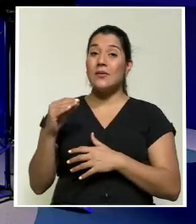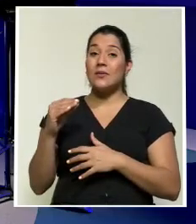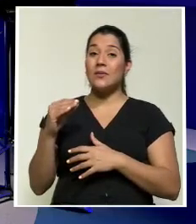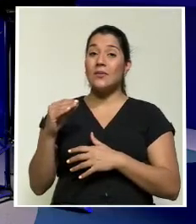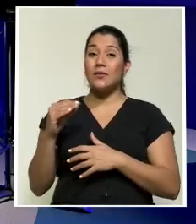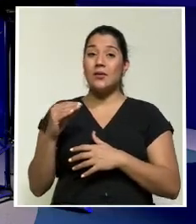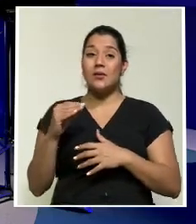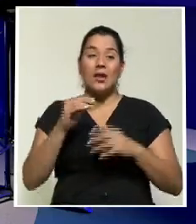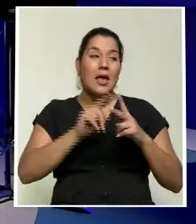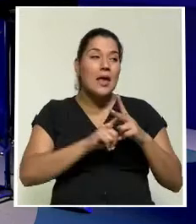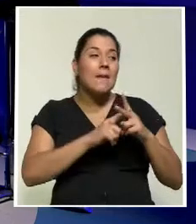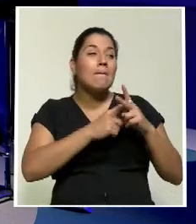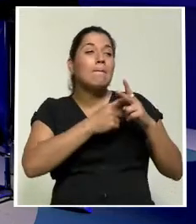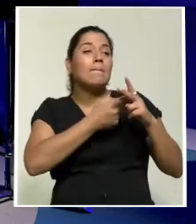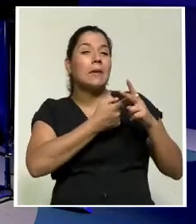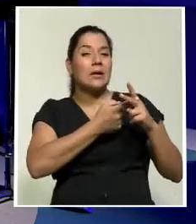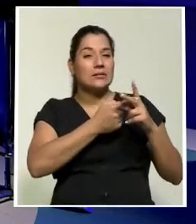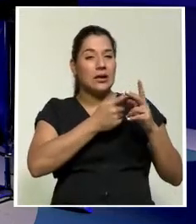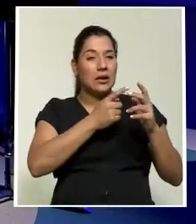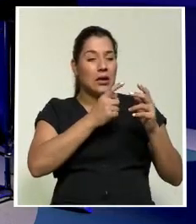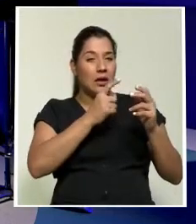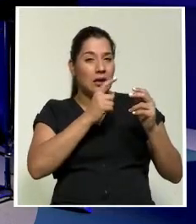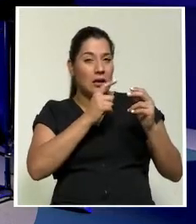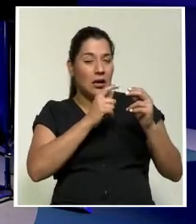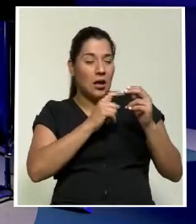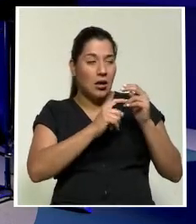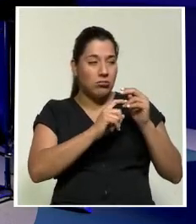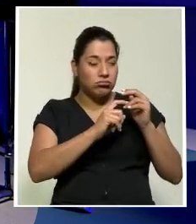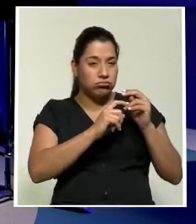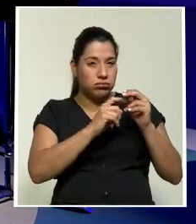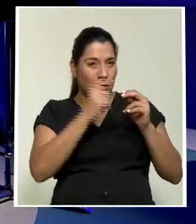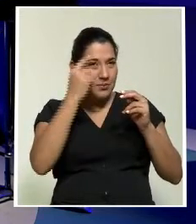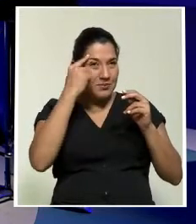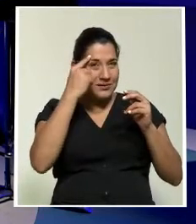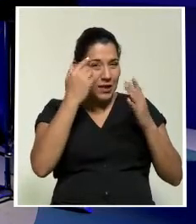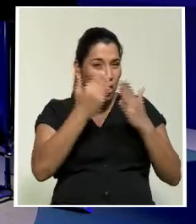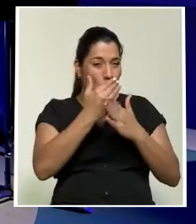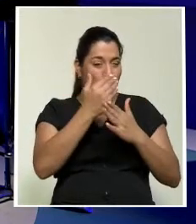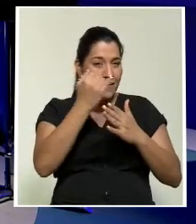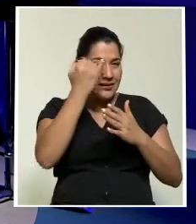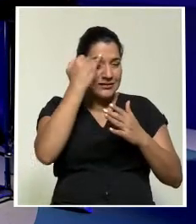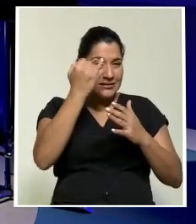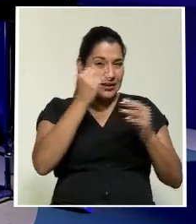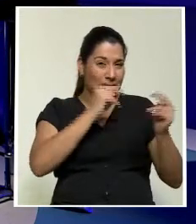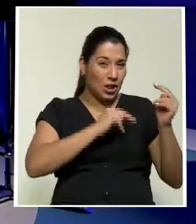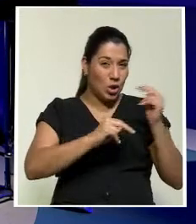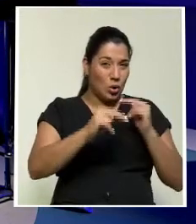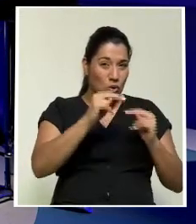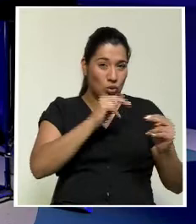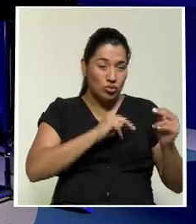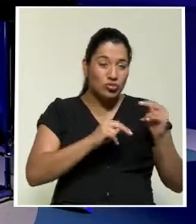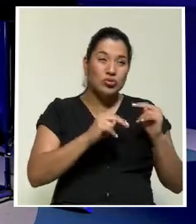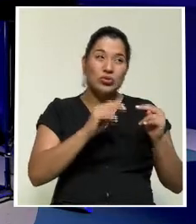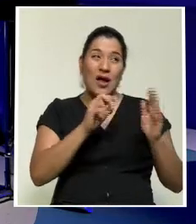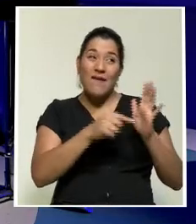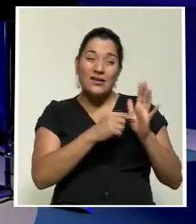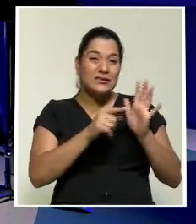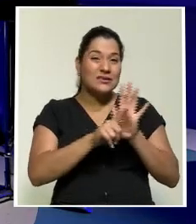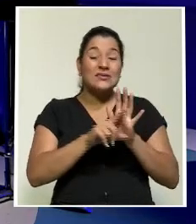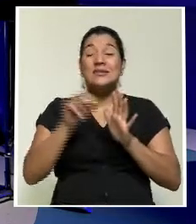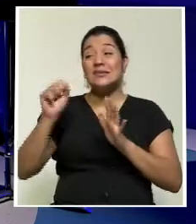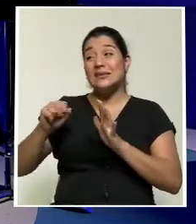jugar sobre la línea. Sí, y estuvo sosteniéndose para tratar de mantenerse y al final se arruinó. Sí. Ya sí